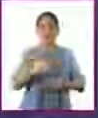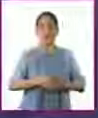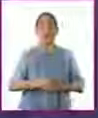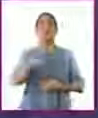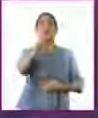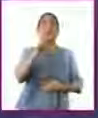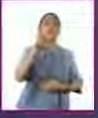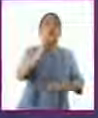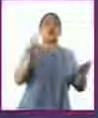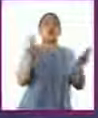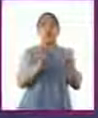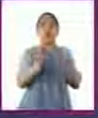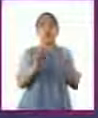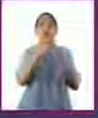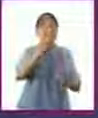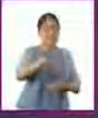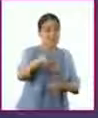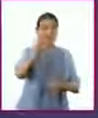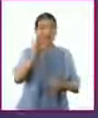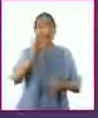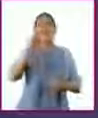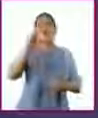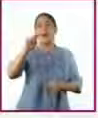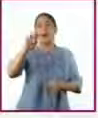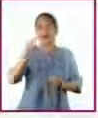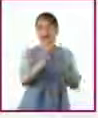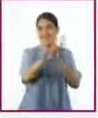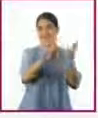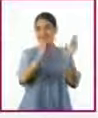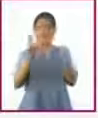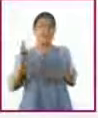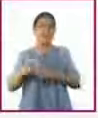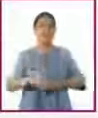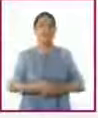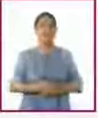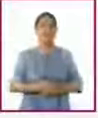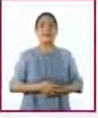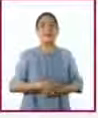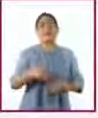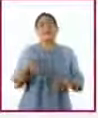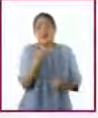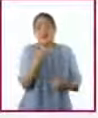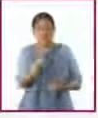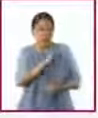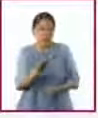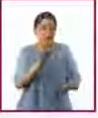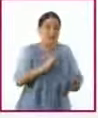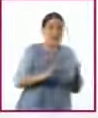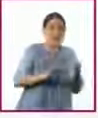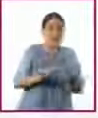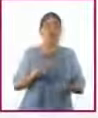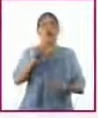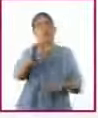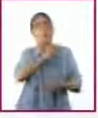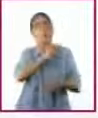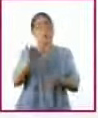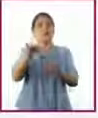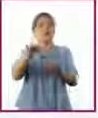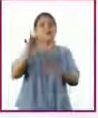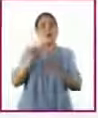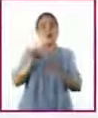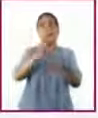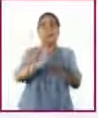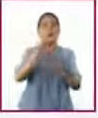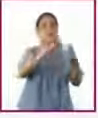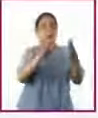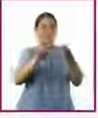cómo podemos elegir una fuente literaria. ¿Qué podemos leer? Puedes elegir la obra según